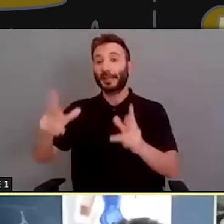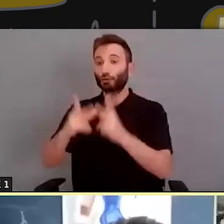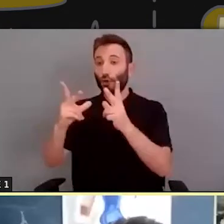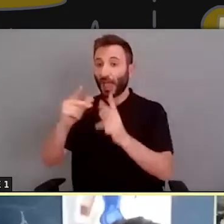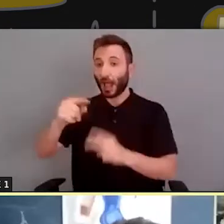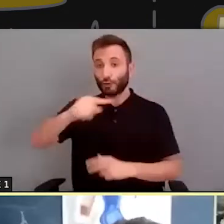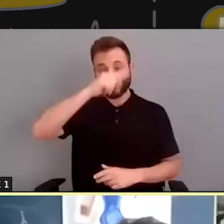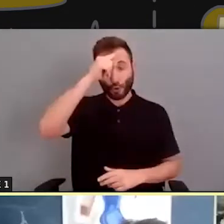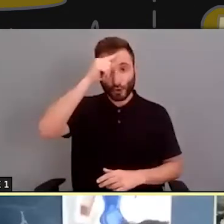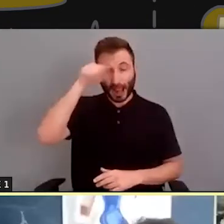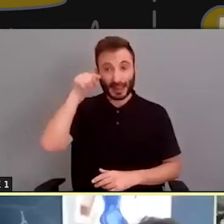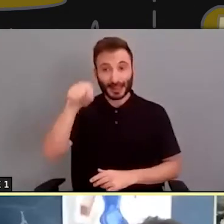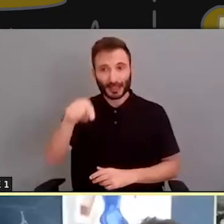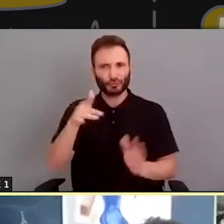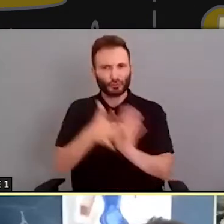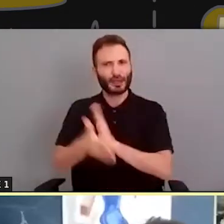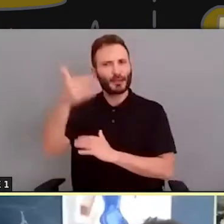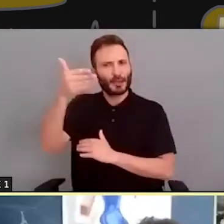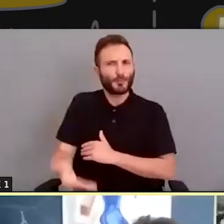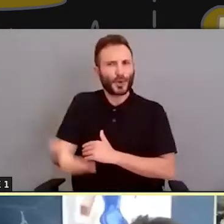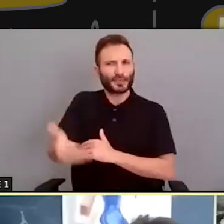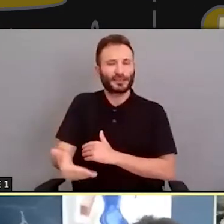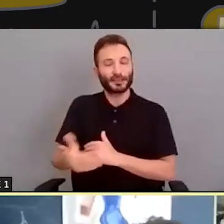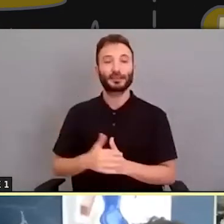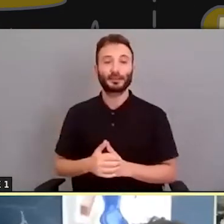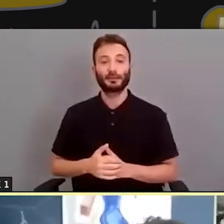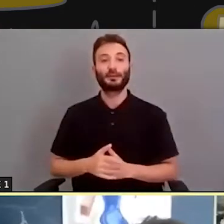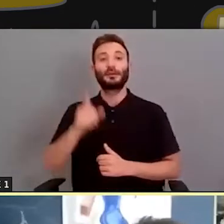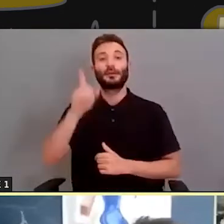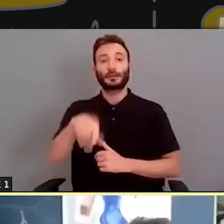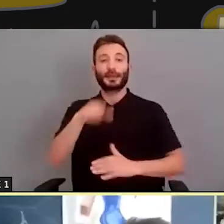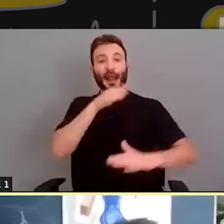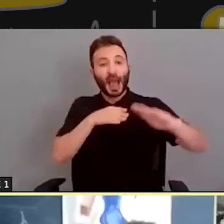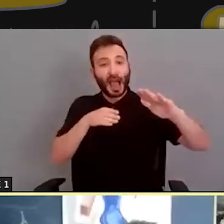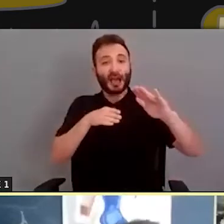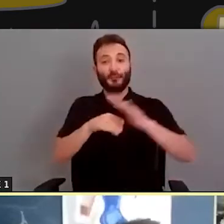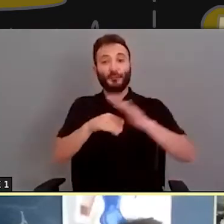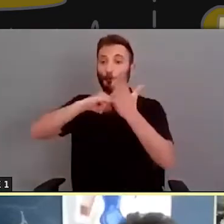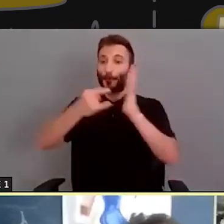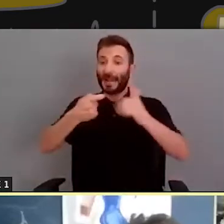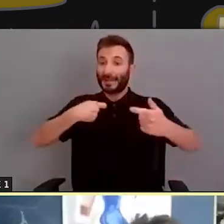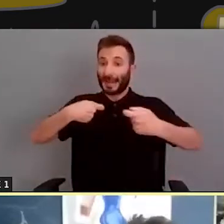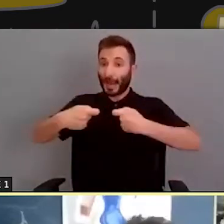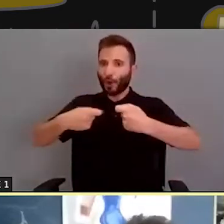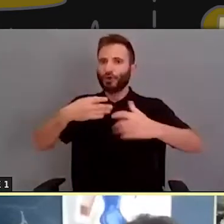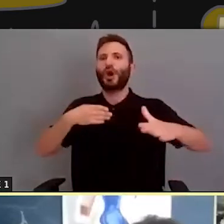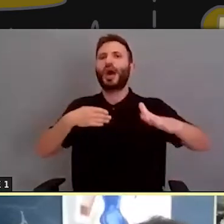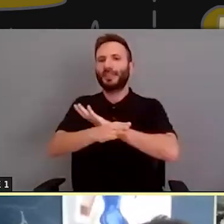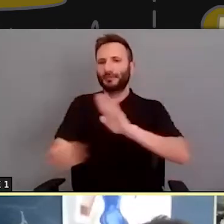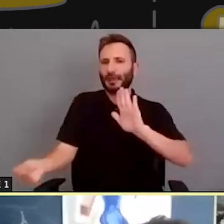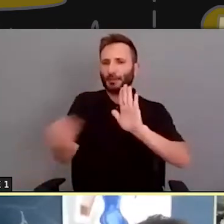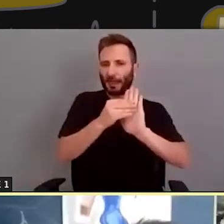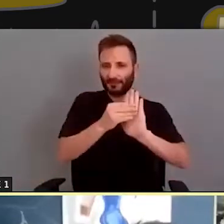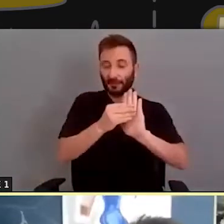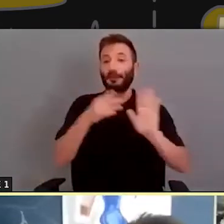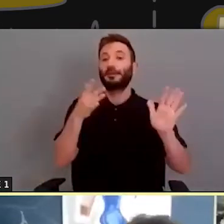y estos impactos han sido muy importantes en la sociedad. Que la accesibilidad esté integrada en los planes de negocio, que no se considere como